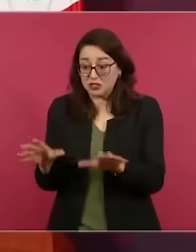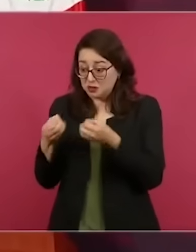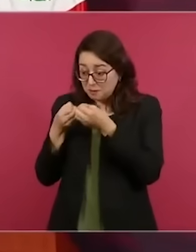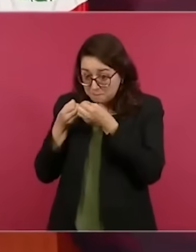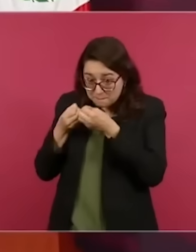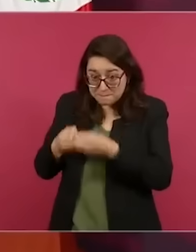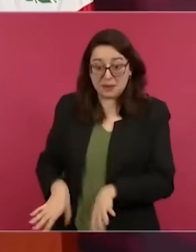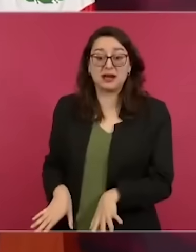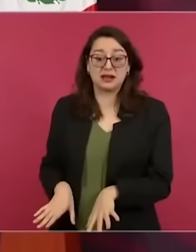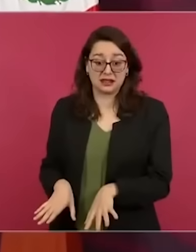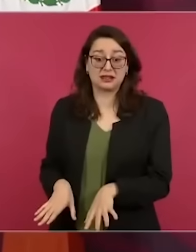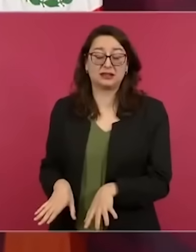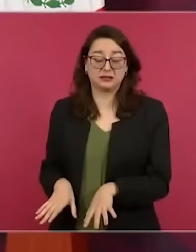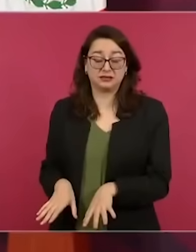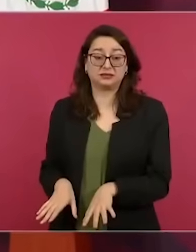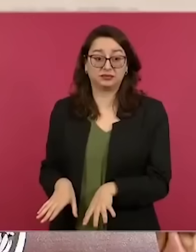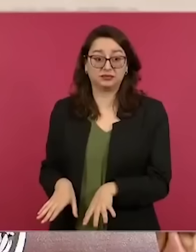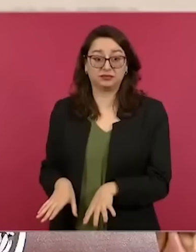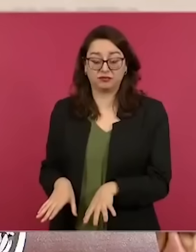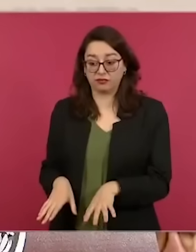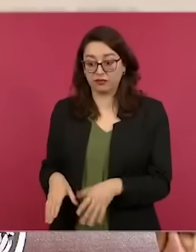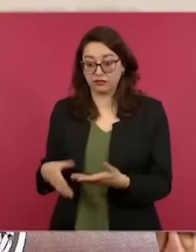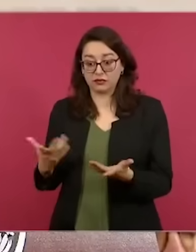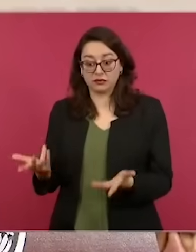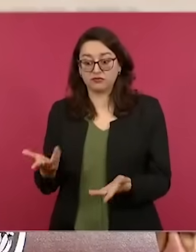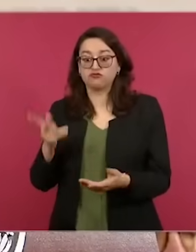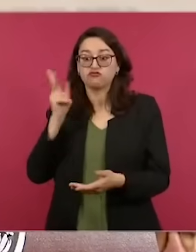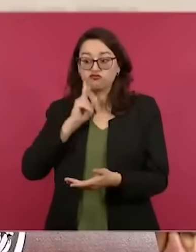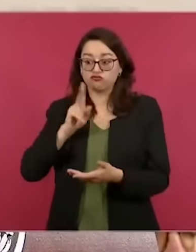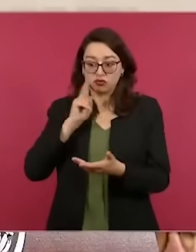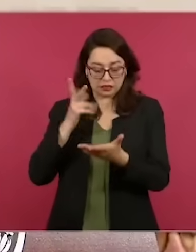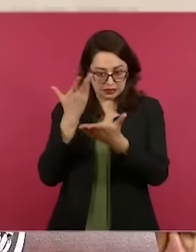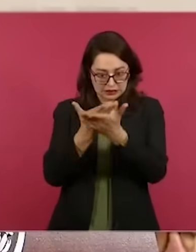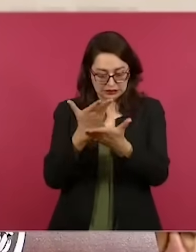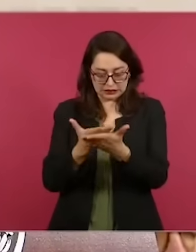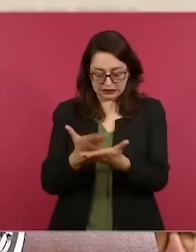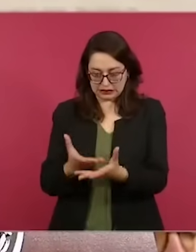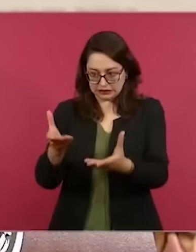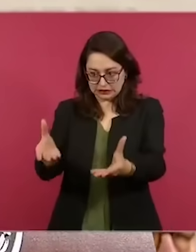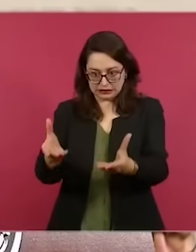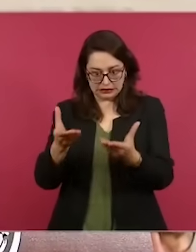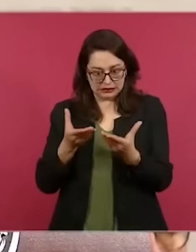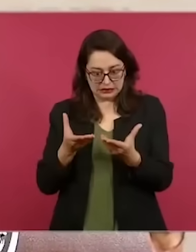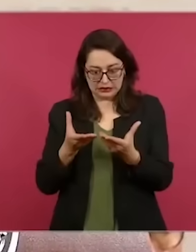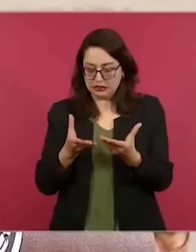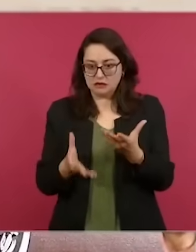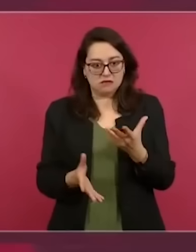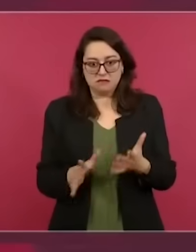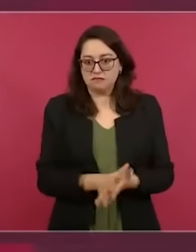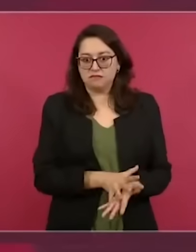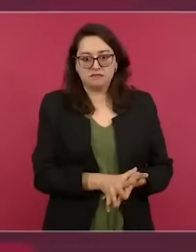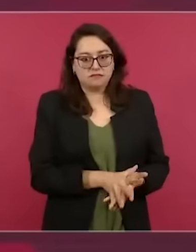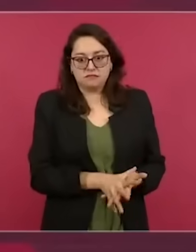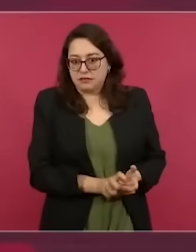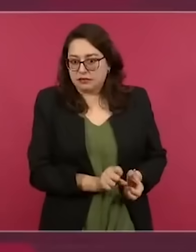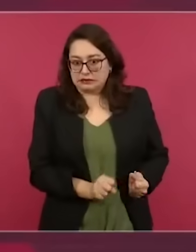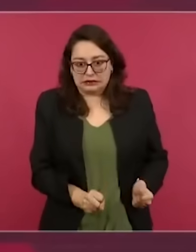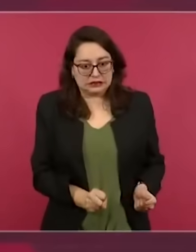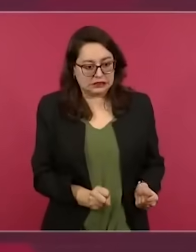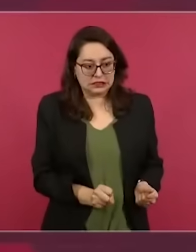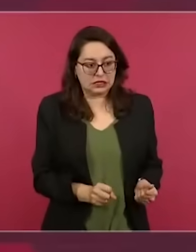implantar, imponer lo que se llamó pacto de silencio.